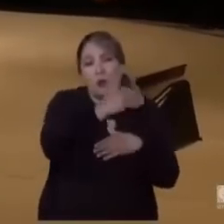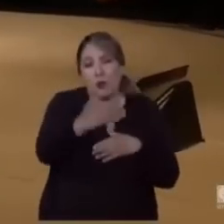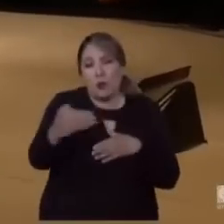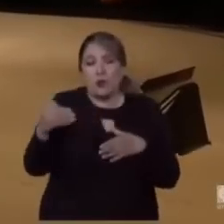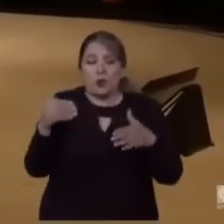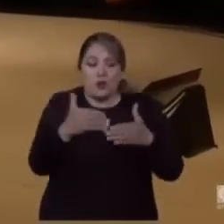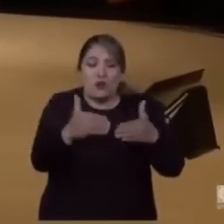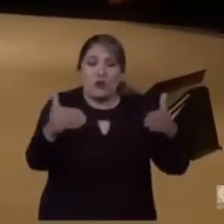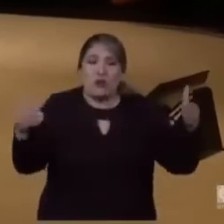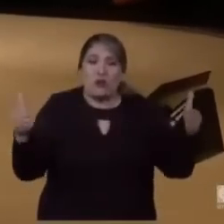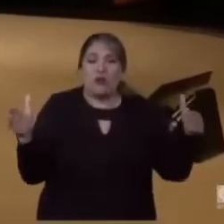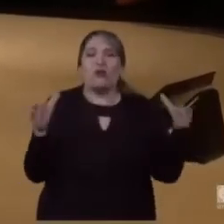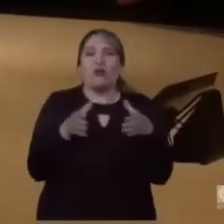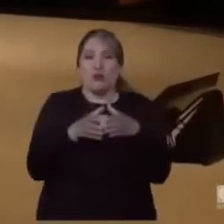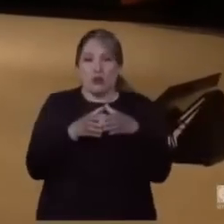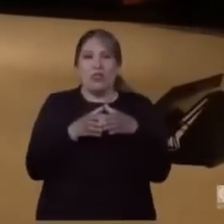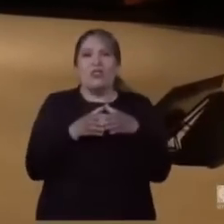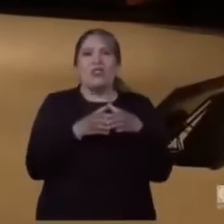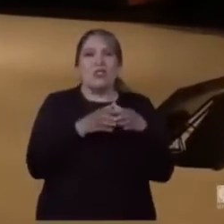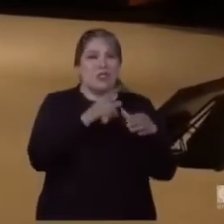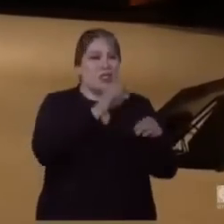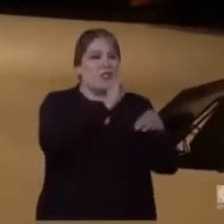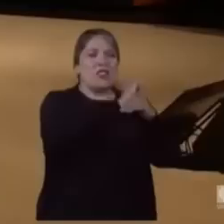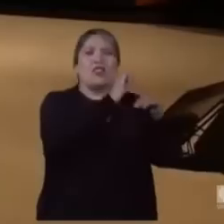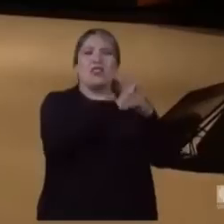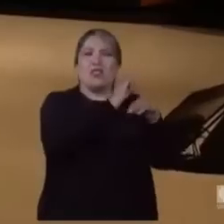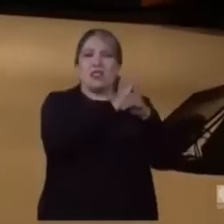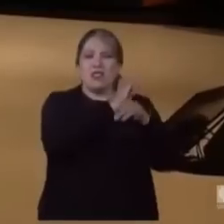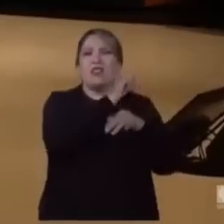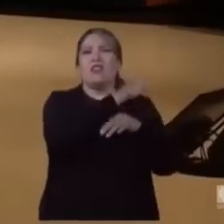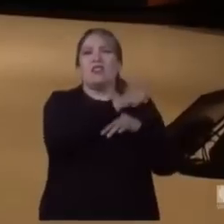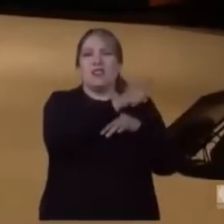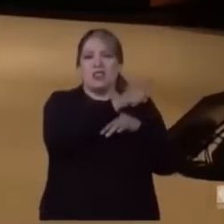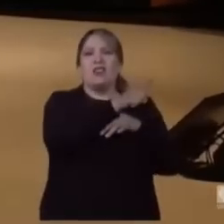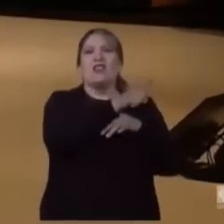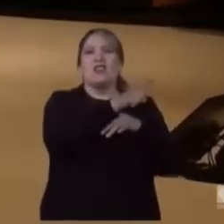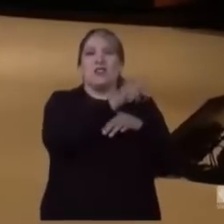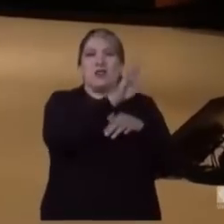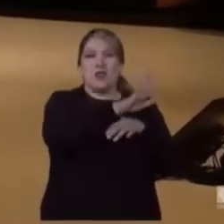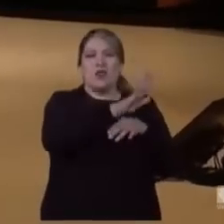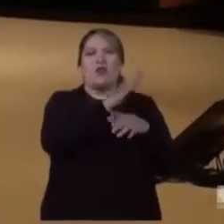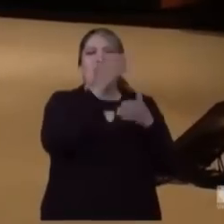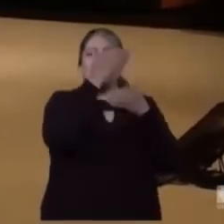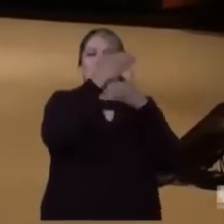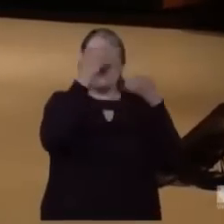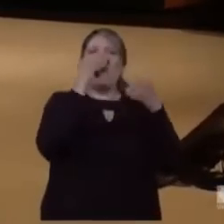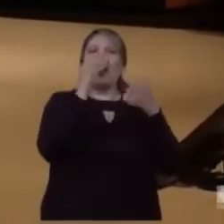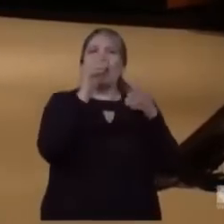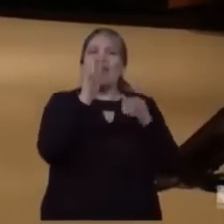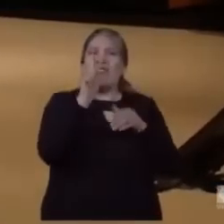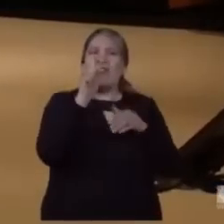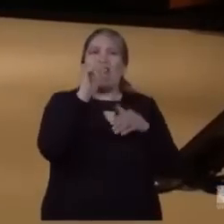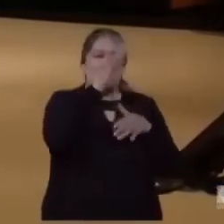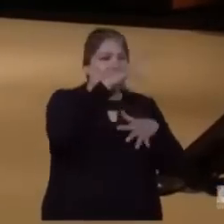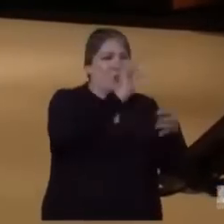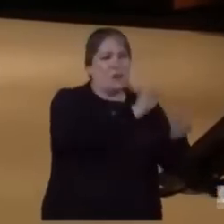y niñas que explotaron en la iglesia del pueblo por un tabuco de las FARC.